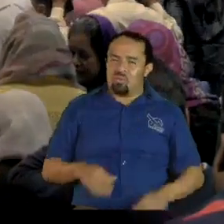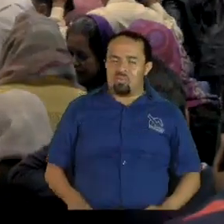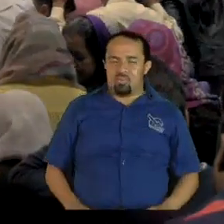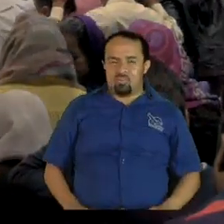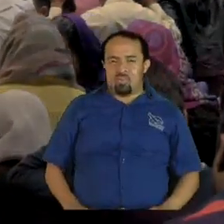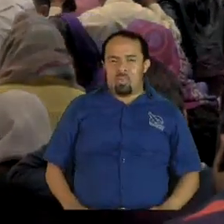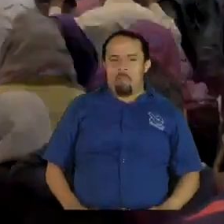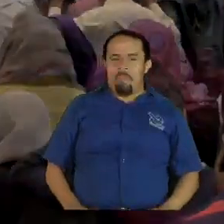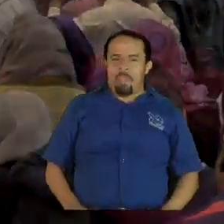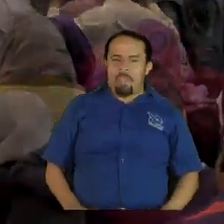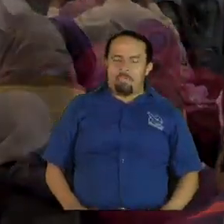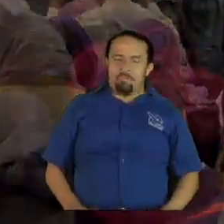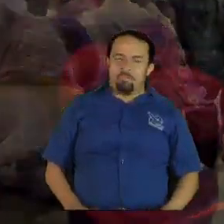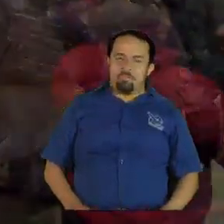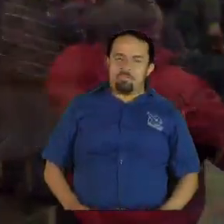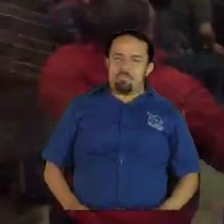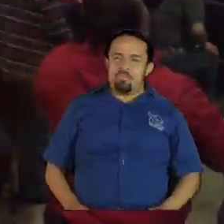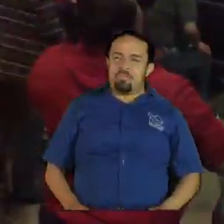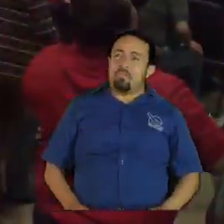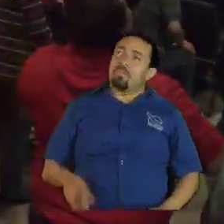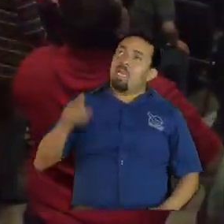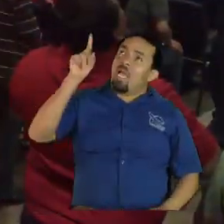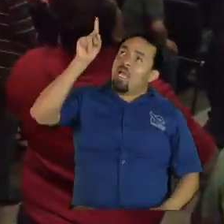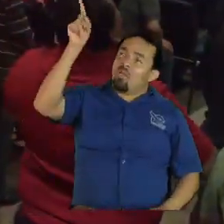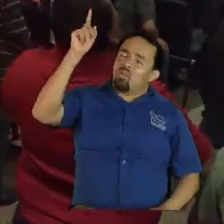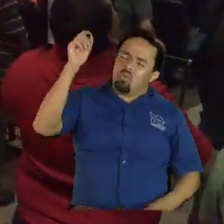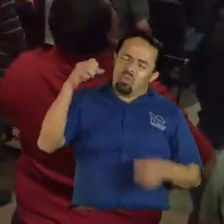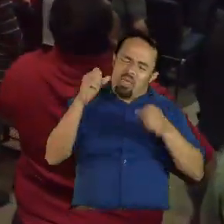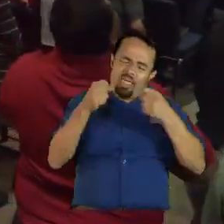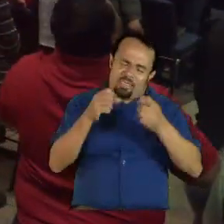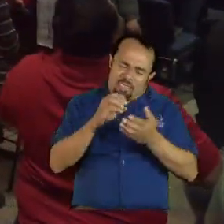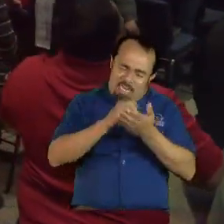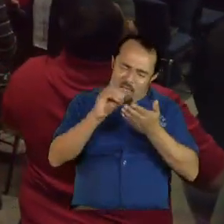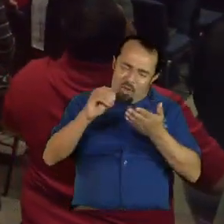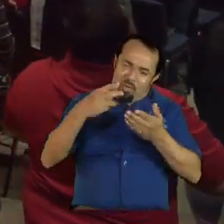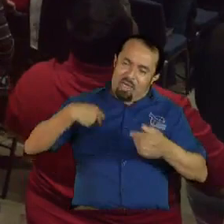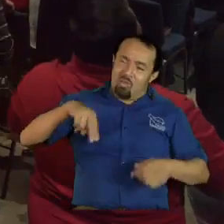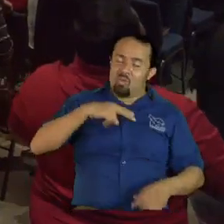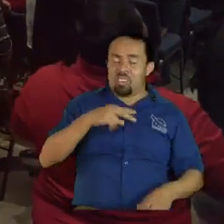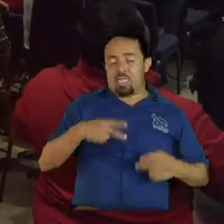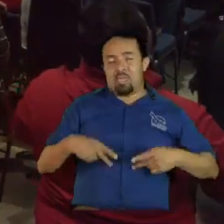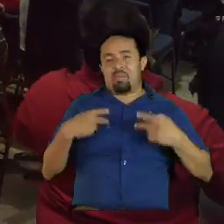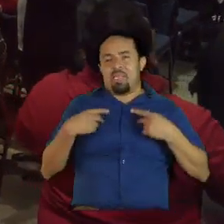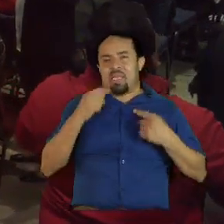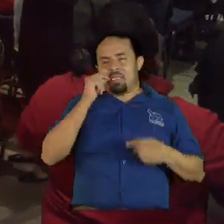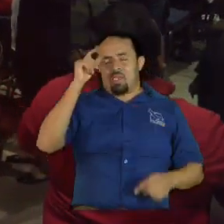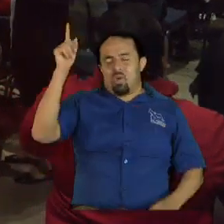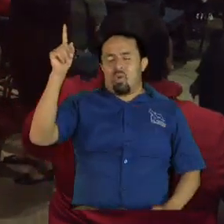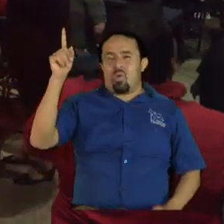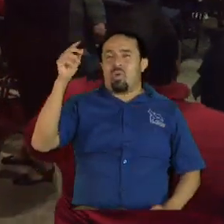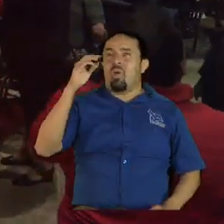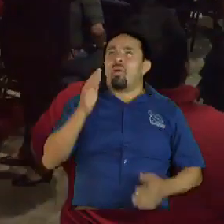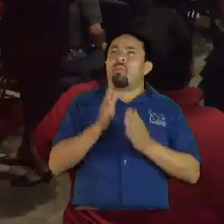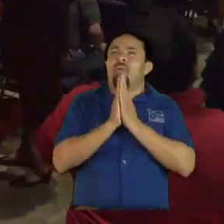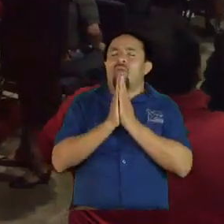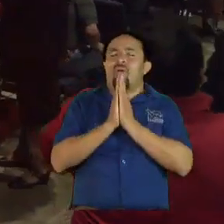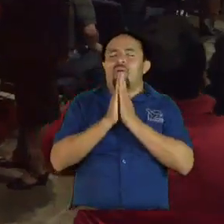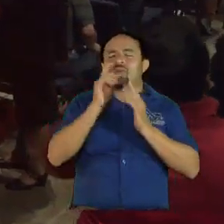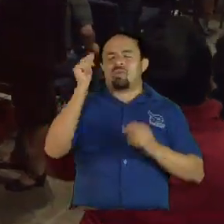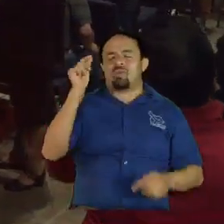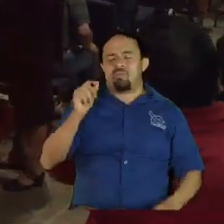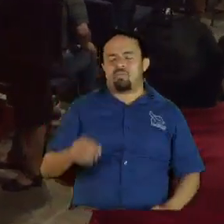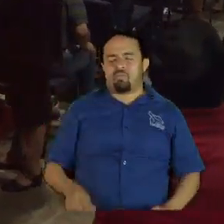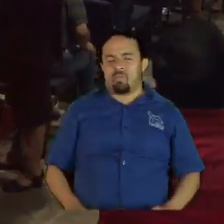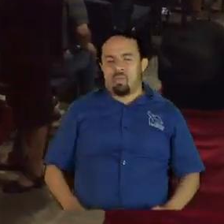Cantemos al Señor mientras seguimos orando, y que nadie se quede sin ser ministrado. Ayúdenos, por favor. En mí,